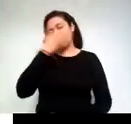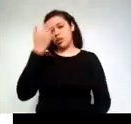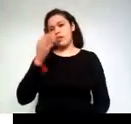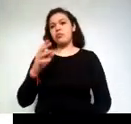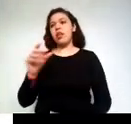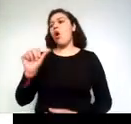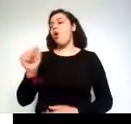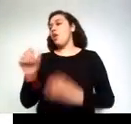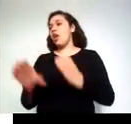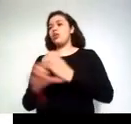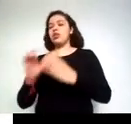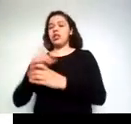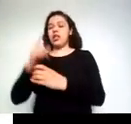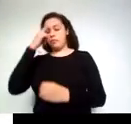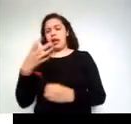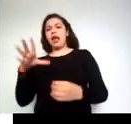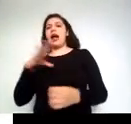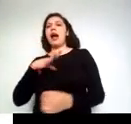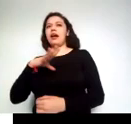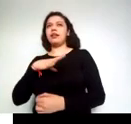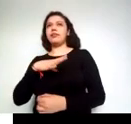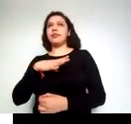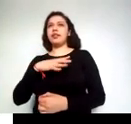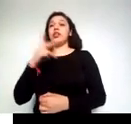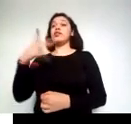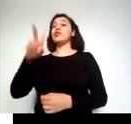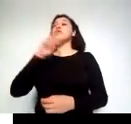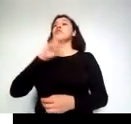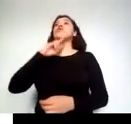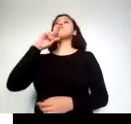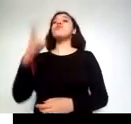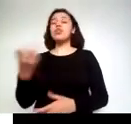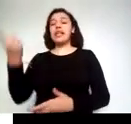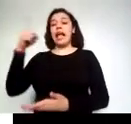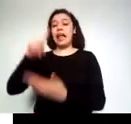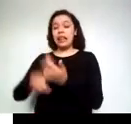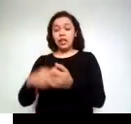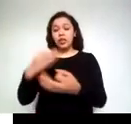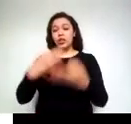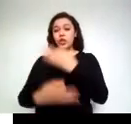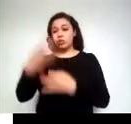poder tener también su voz dentro de todo el análisis.